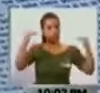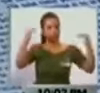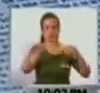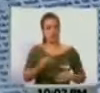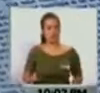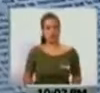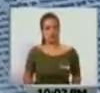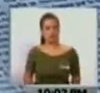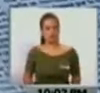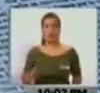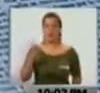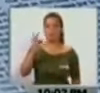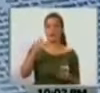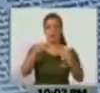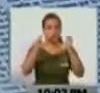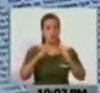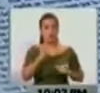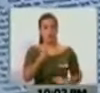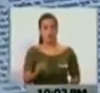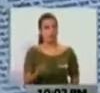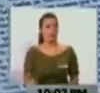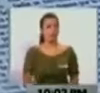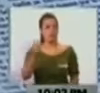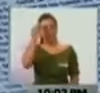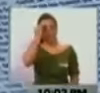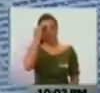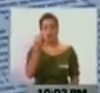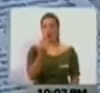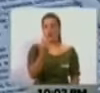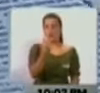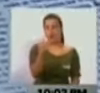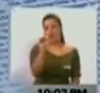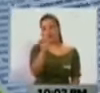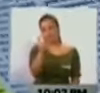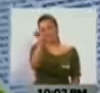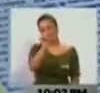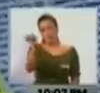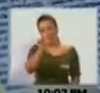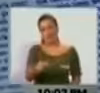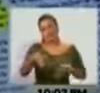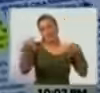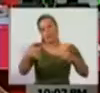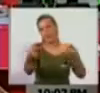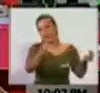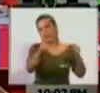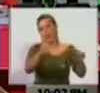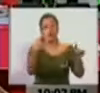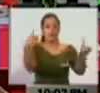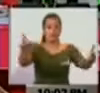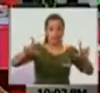ocurrirá, excepto las discusiones por 2 o 3 semanas, haciendo un gran escándalo en los medios.